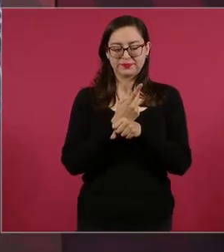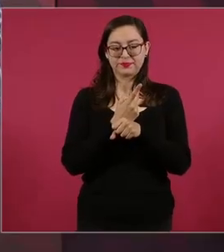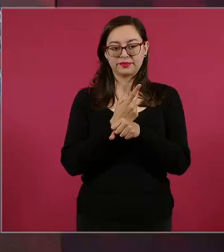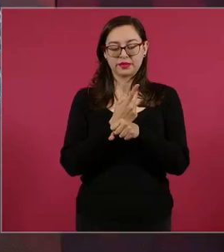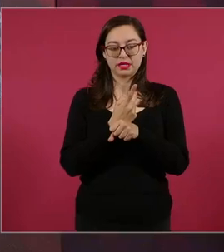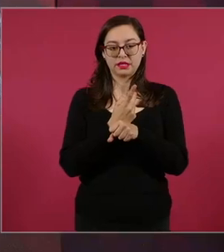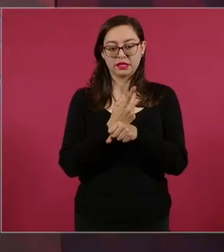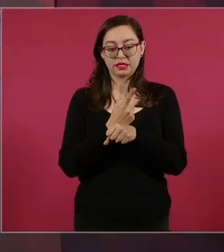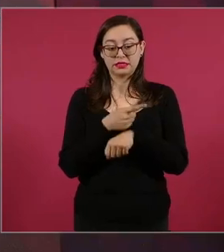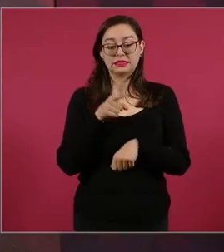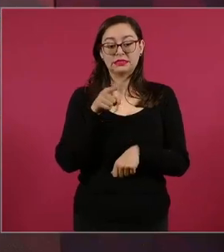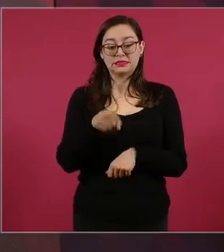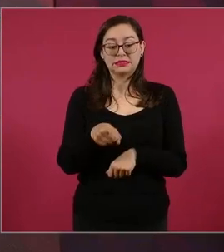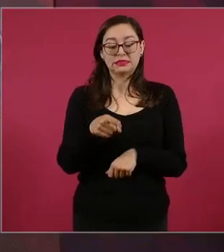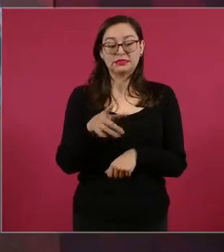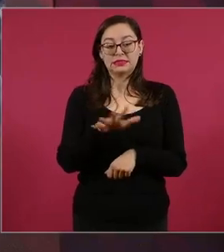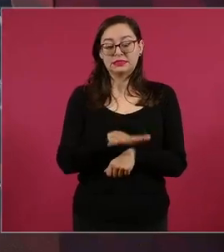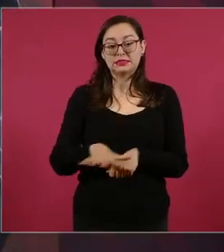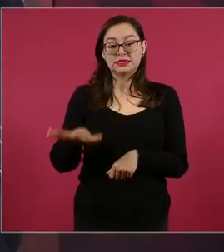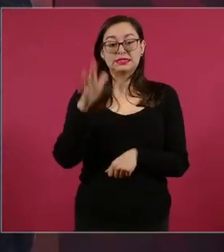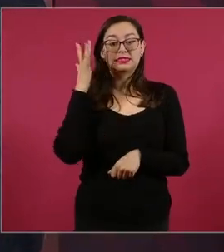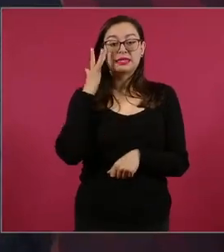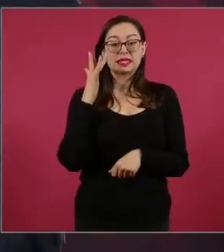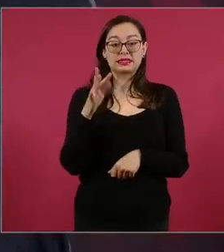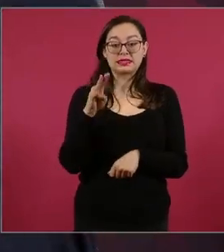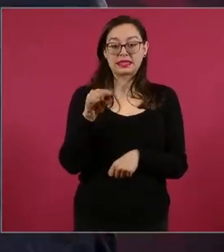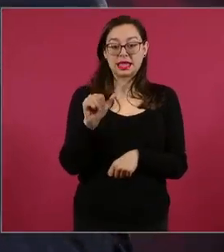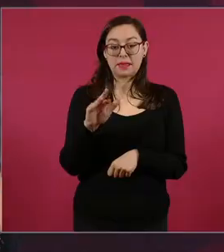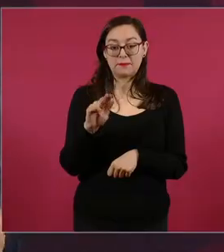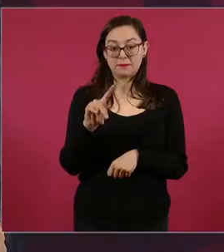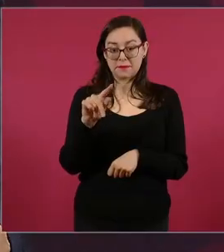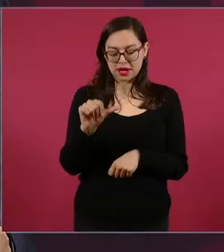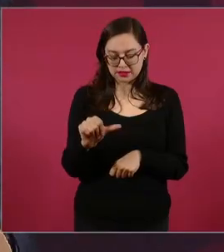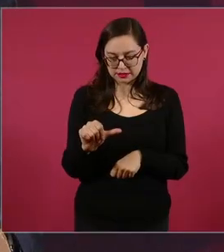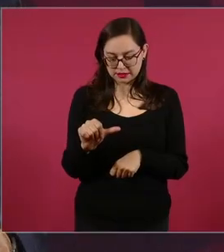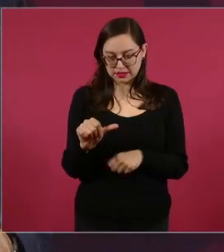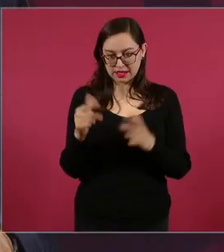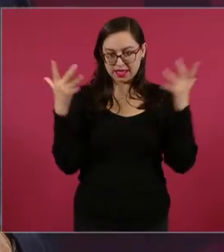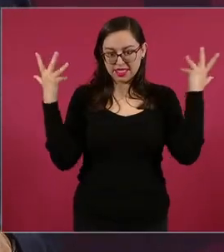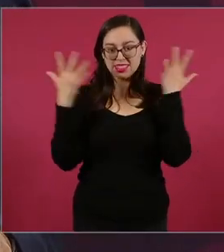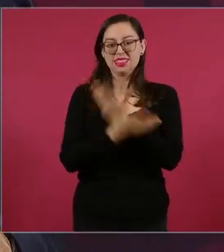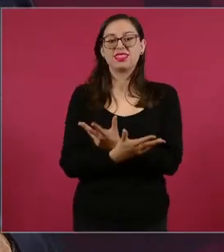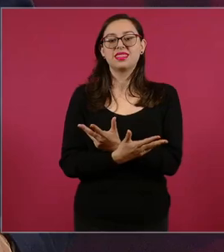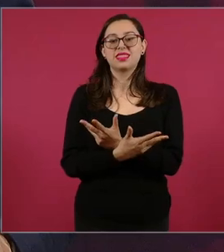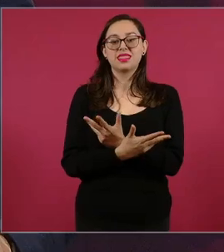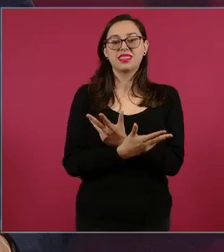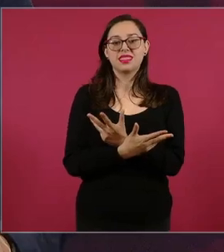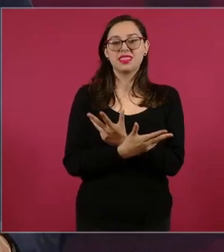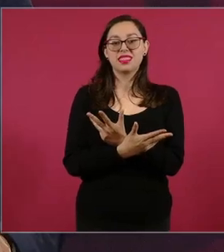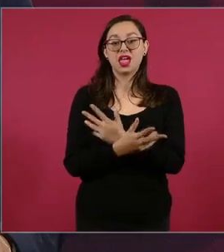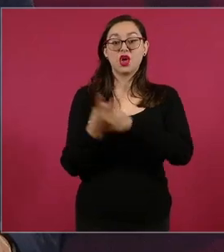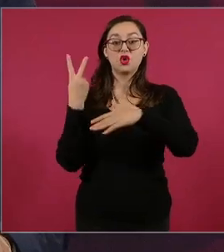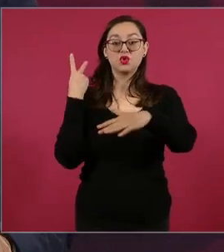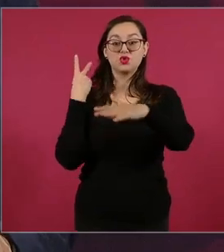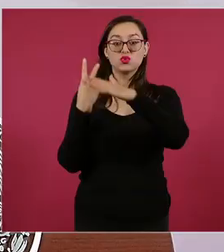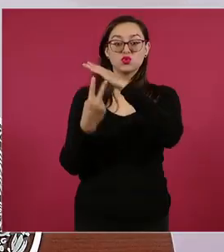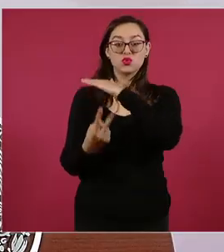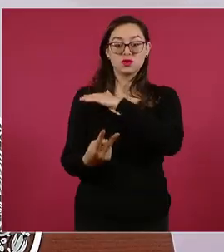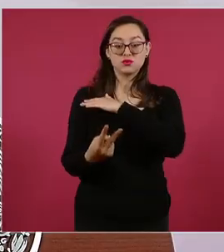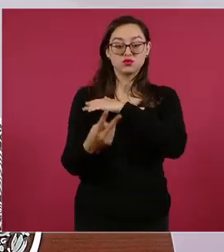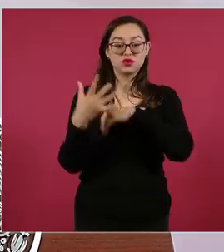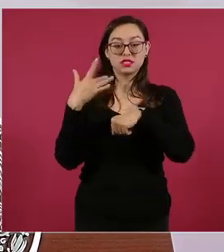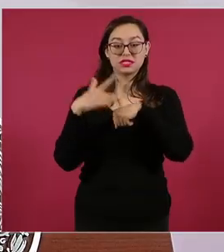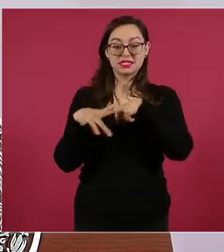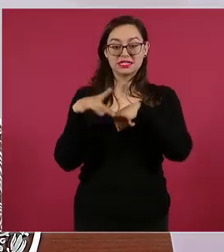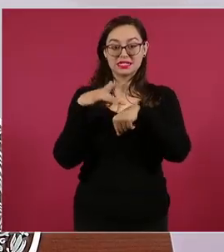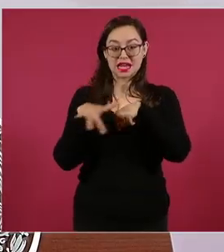Ya llegando a Santa Marta, es el trolebús de Chalco a Santa Marta.